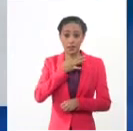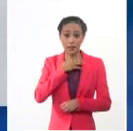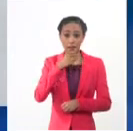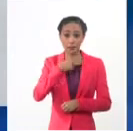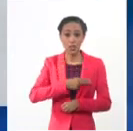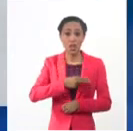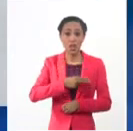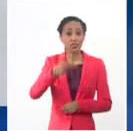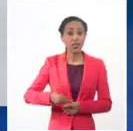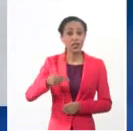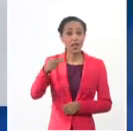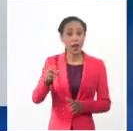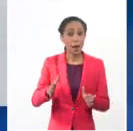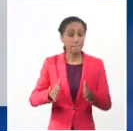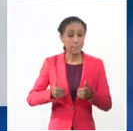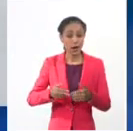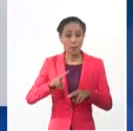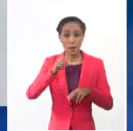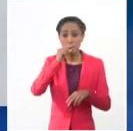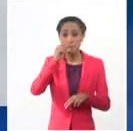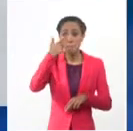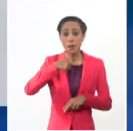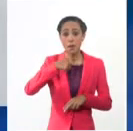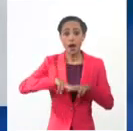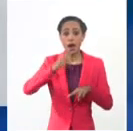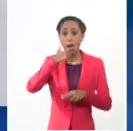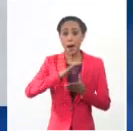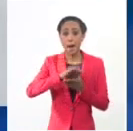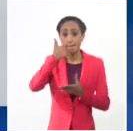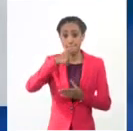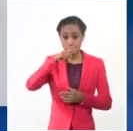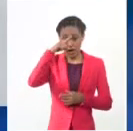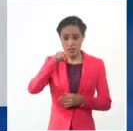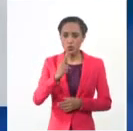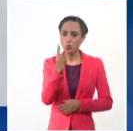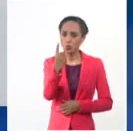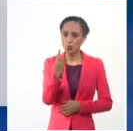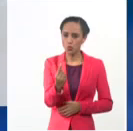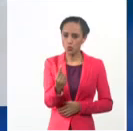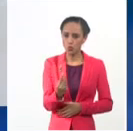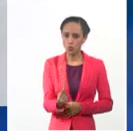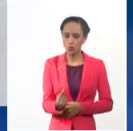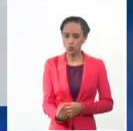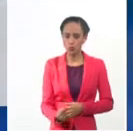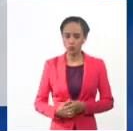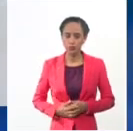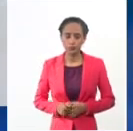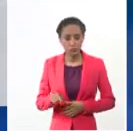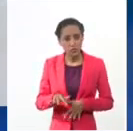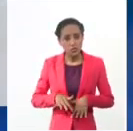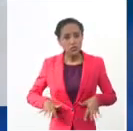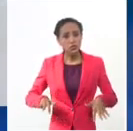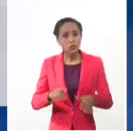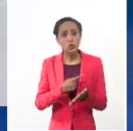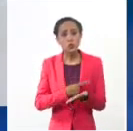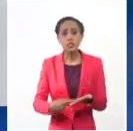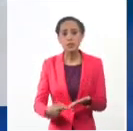cada uno de estos países. Ese es el comportamiento en la semana